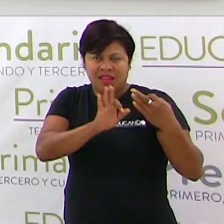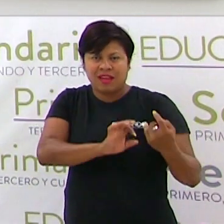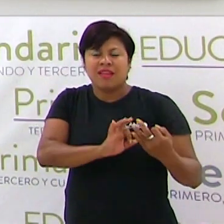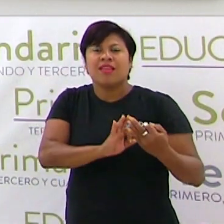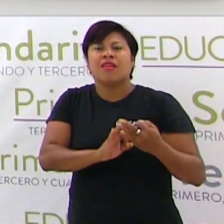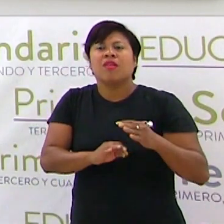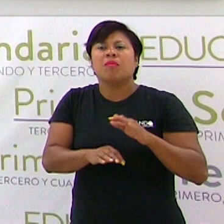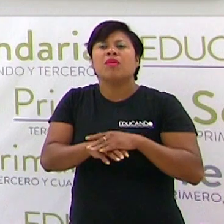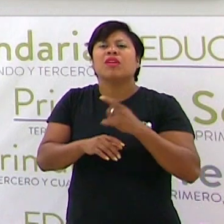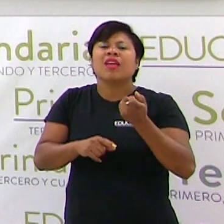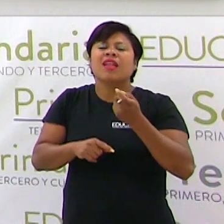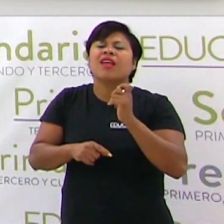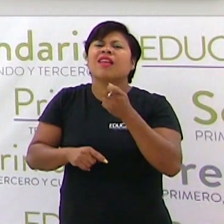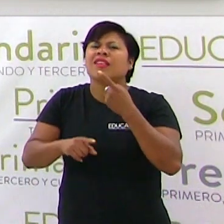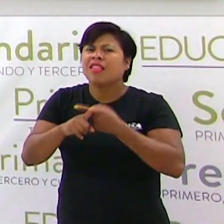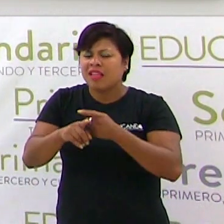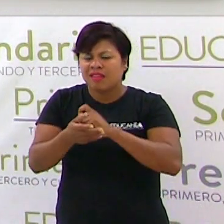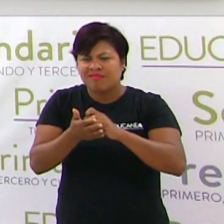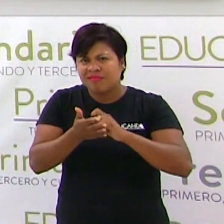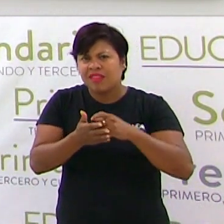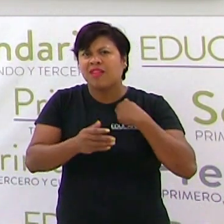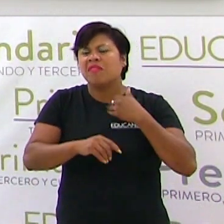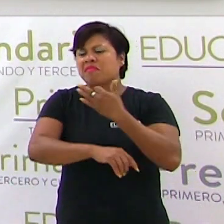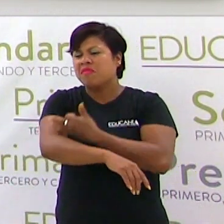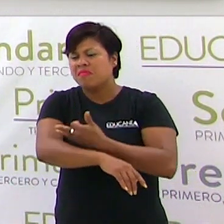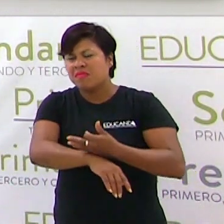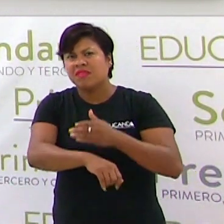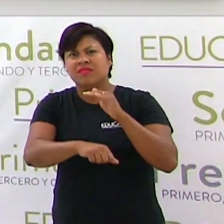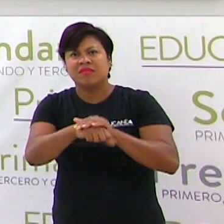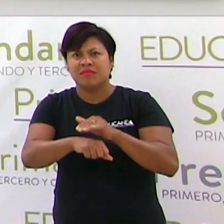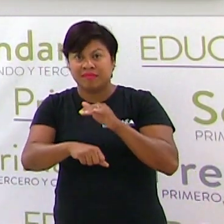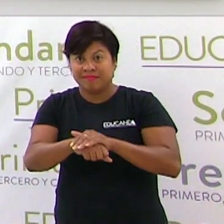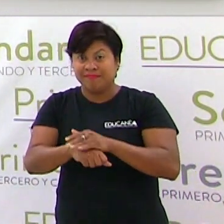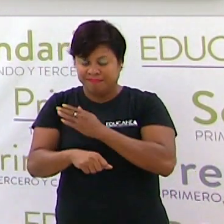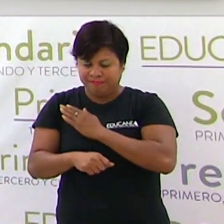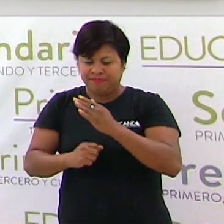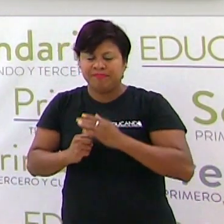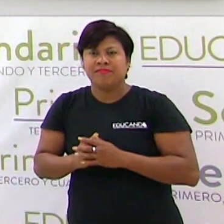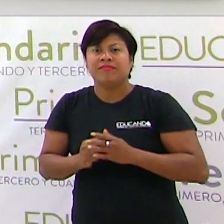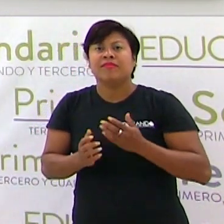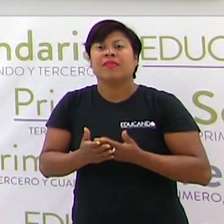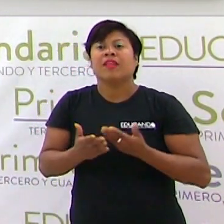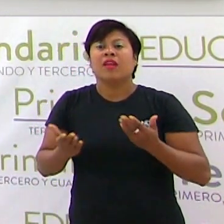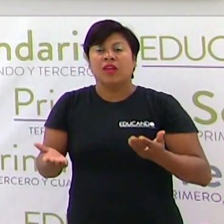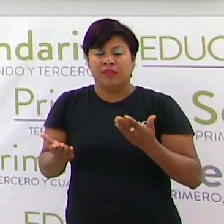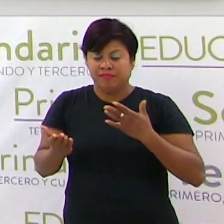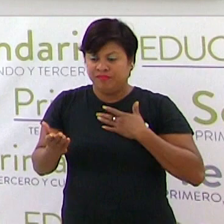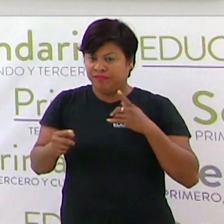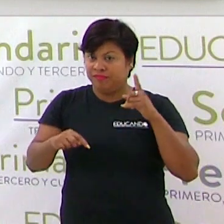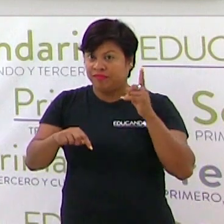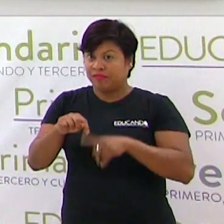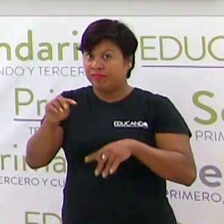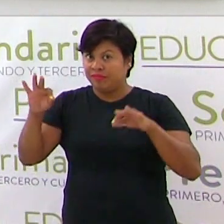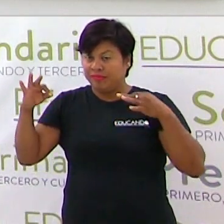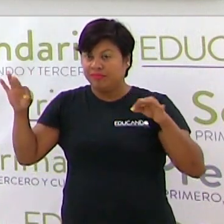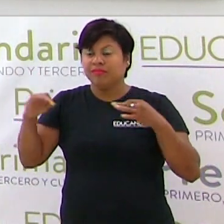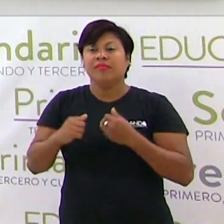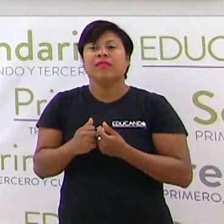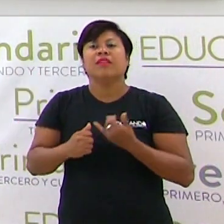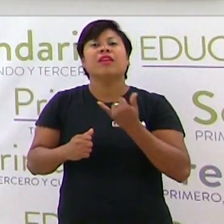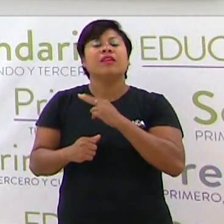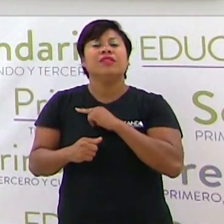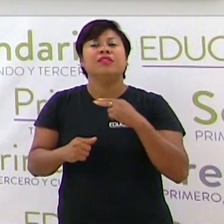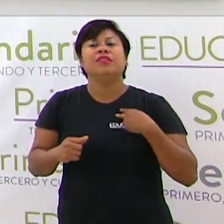cartas? Pues a nuestros familiares, a nuestros amigos, ¿verdad? Bueno, ahora sí, voy a retirar esta lámina y vamos a